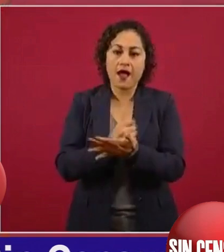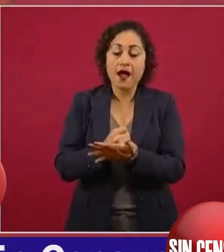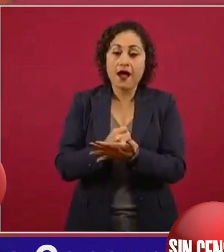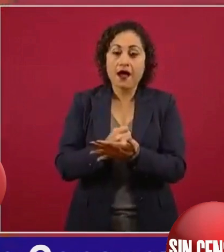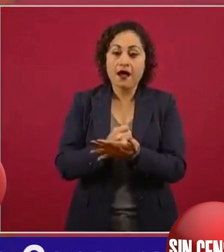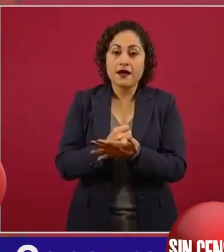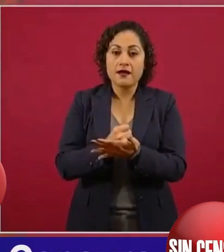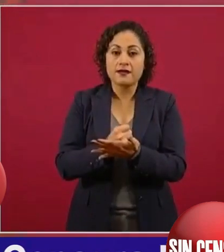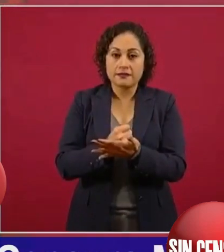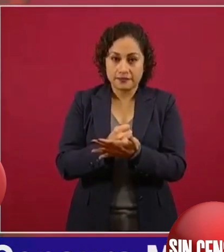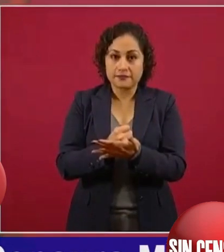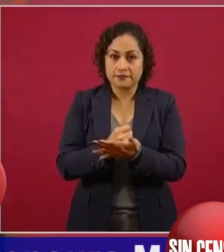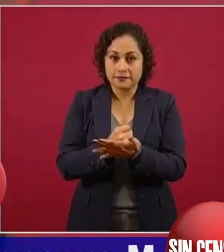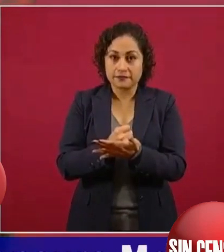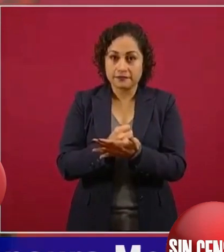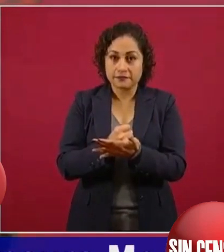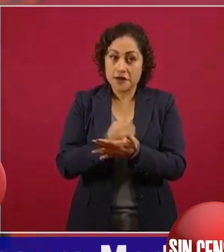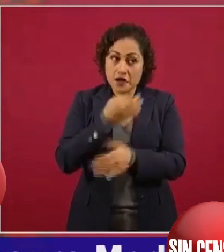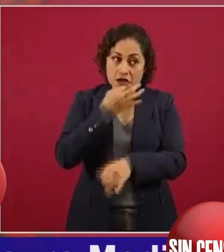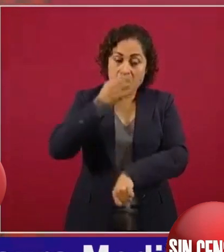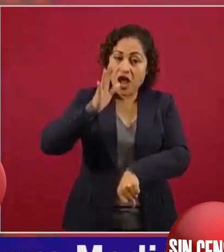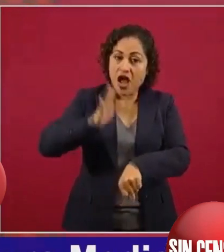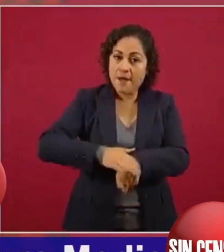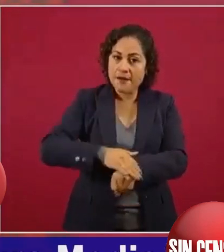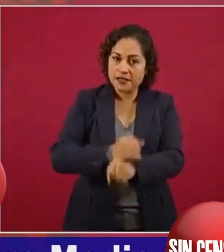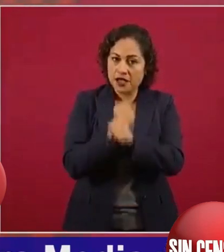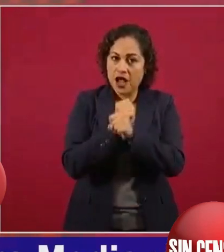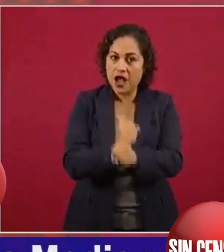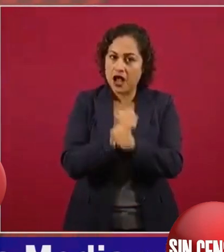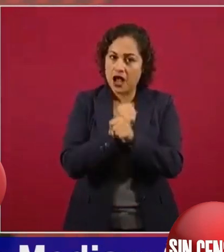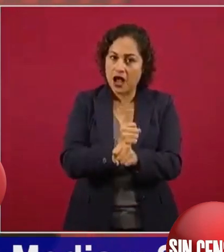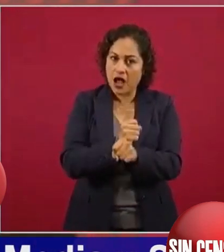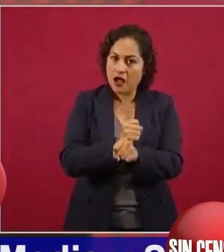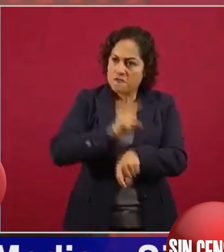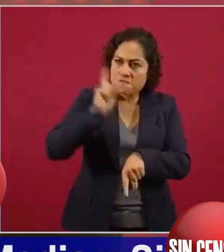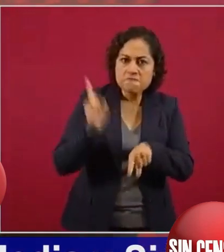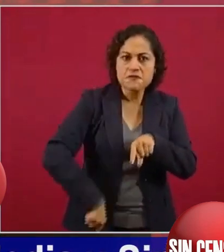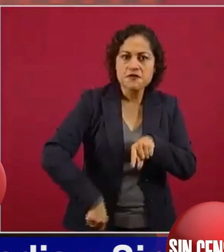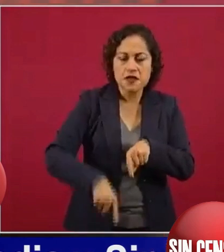es proclamada la abolición de la esclavitud, pero en realidad